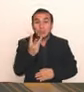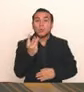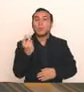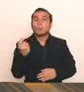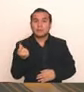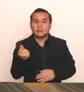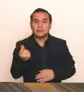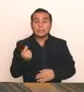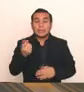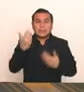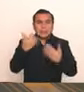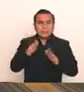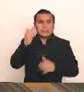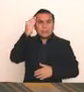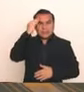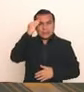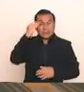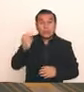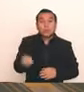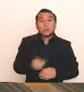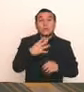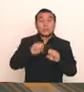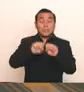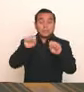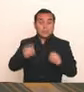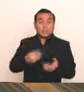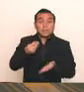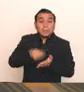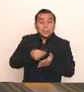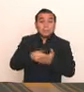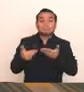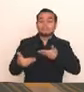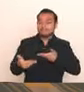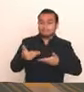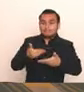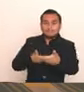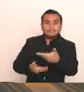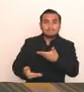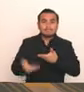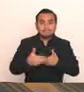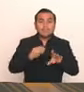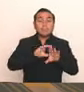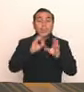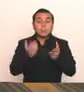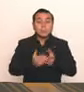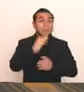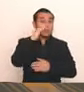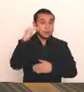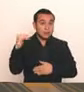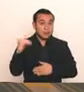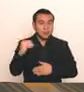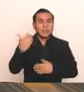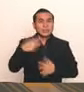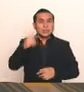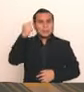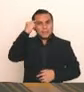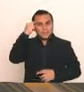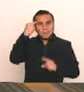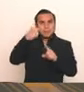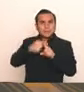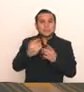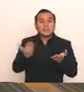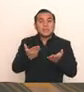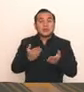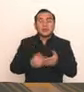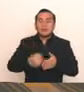aventurados que hay incluso hablan de nuevos sistemas económicos y de intercambio mundial otros los más positivos hablan de años enteros de